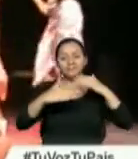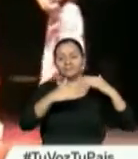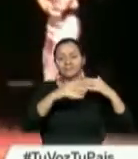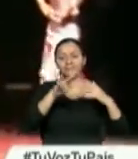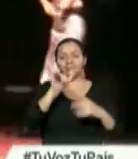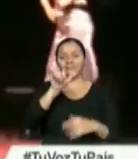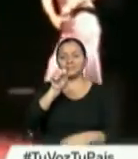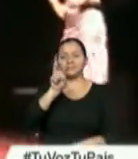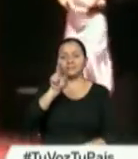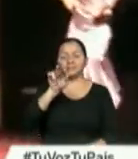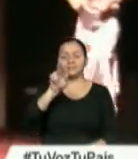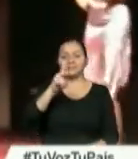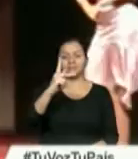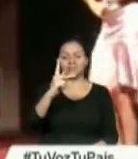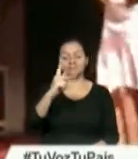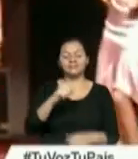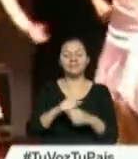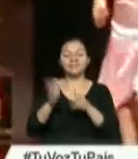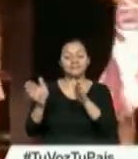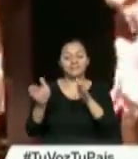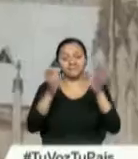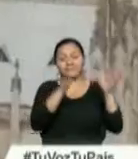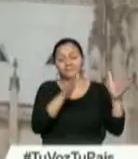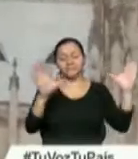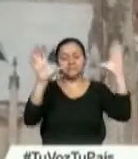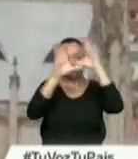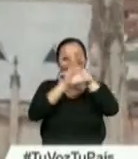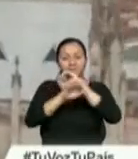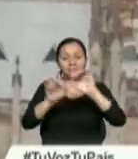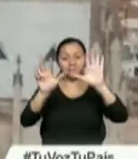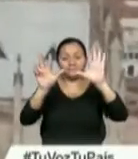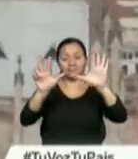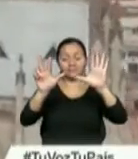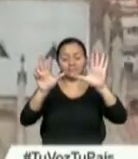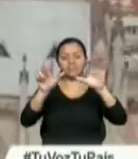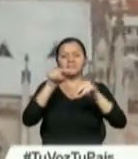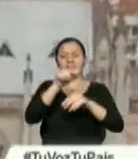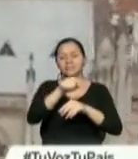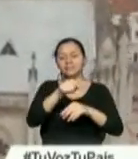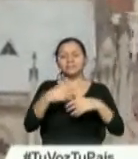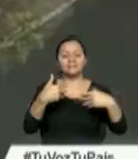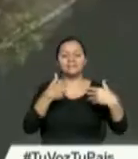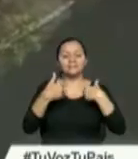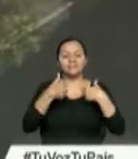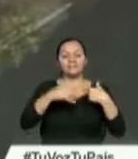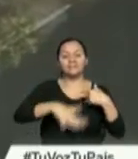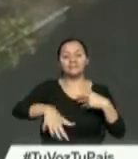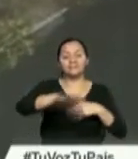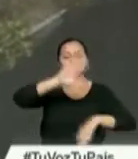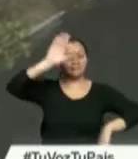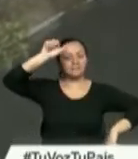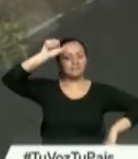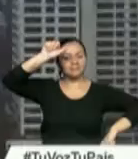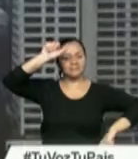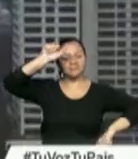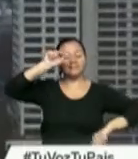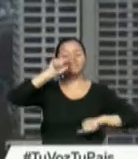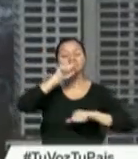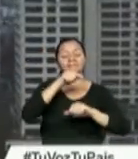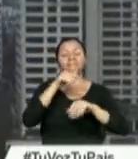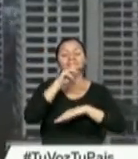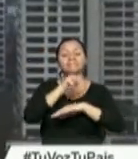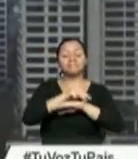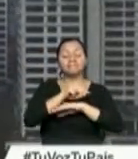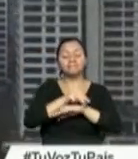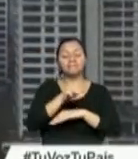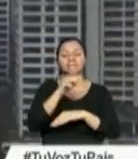Yavirac. Finalmente, a las 20 horas, la Plaza del Teatro será el escenario de la fiesta flamenca. El martes 6 de diciembre